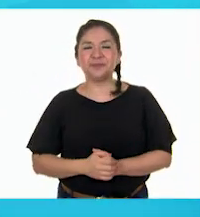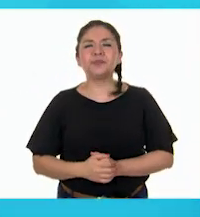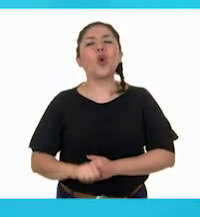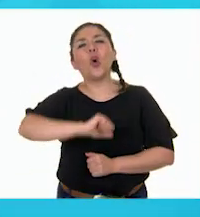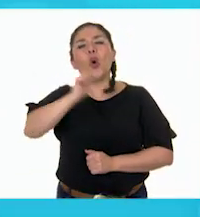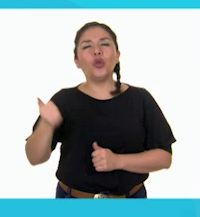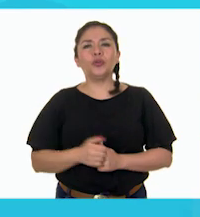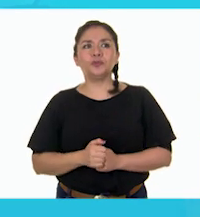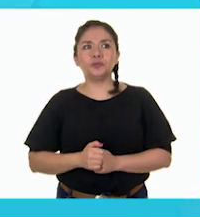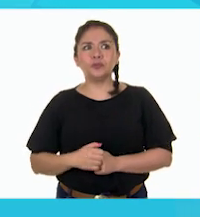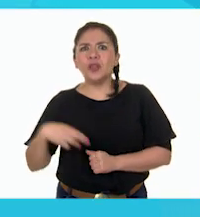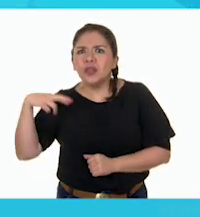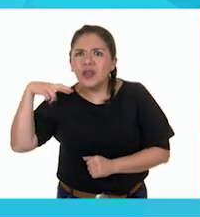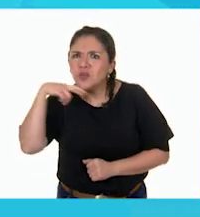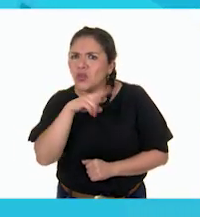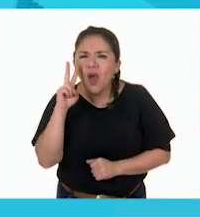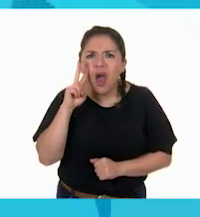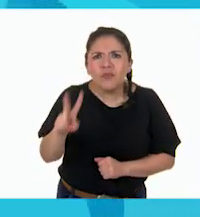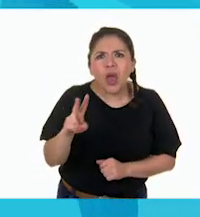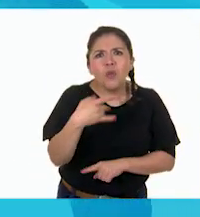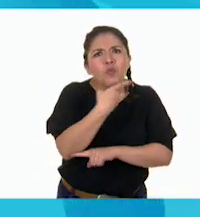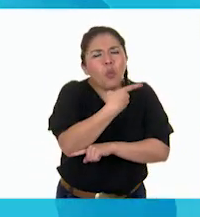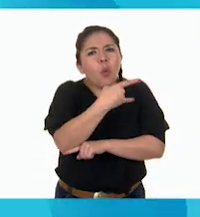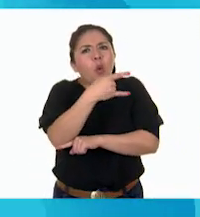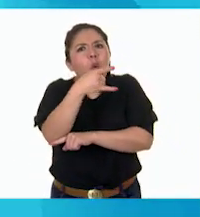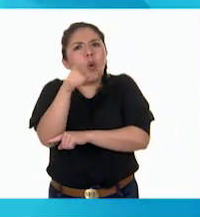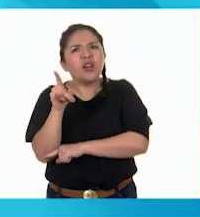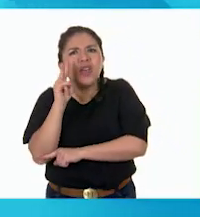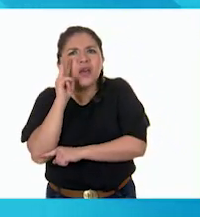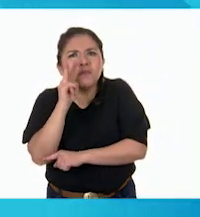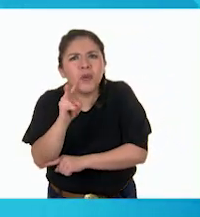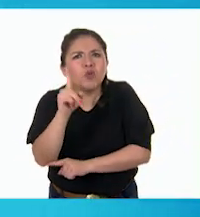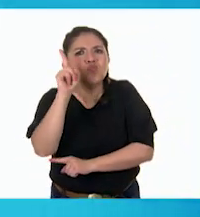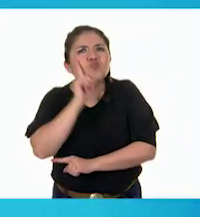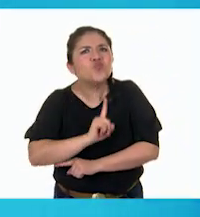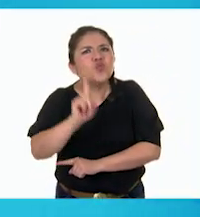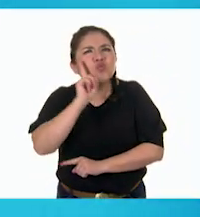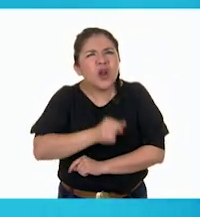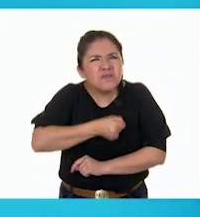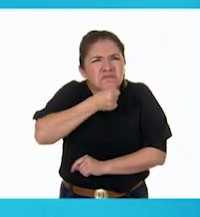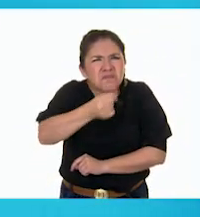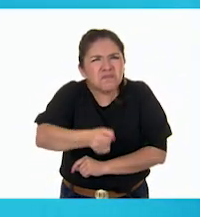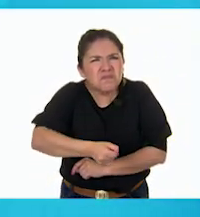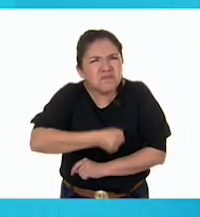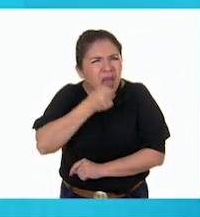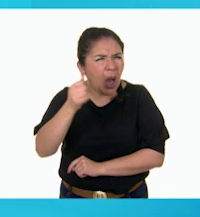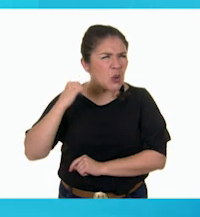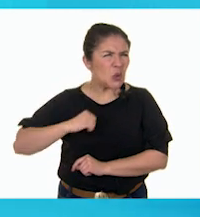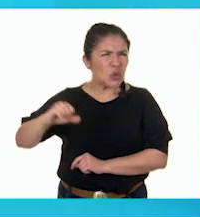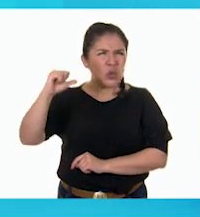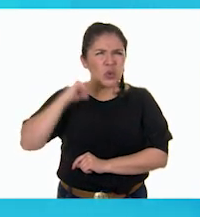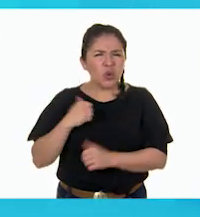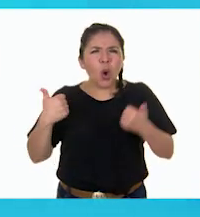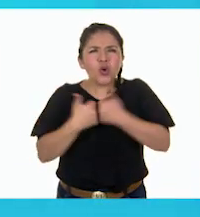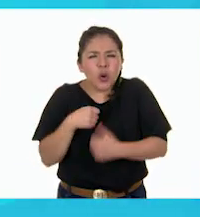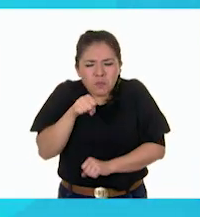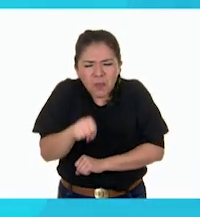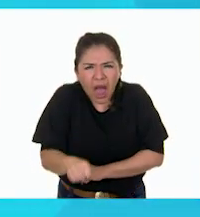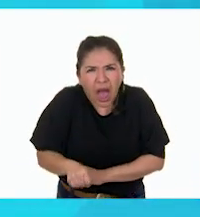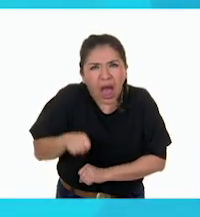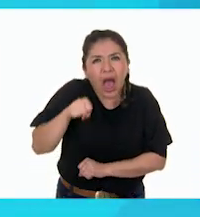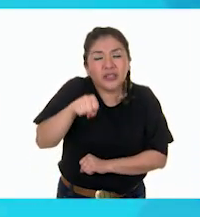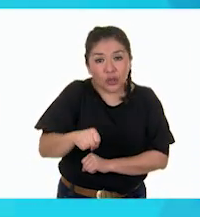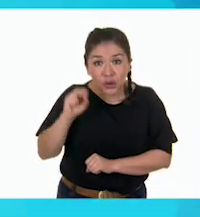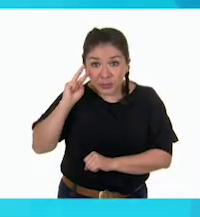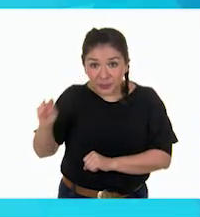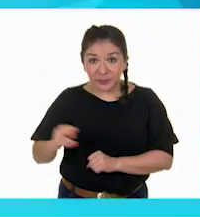pronto, la puerta se abrió y salió una mujer, vieja como el tiempo, apoyada en su bastón. Ahí